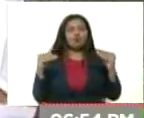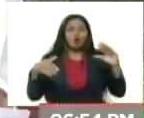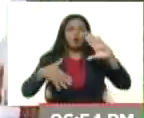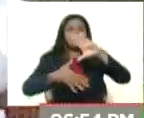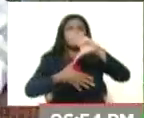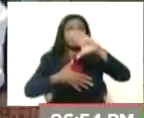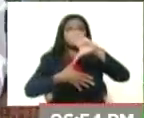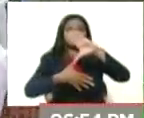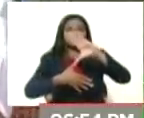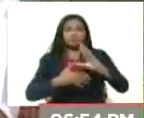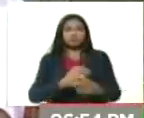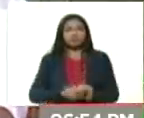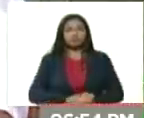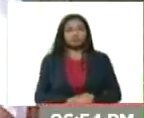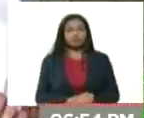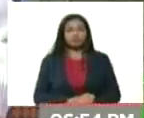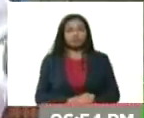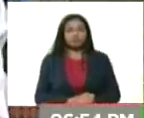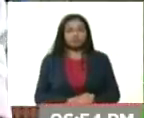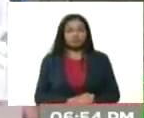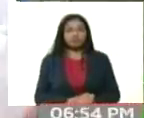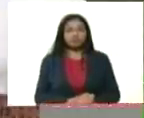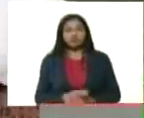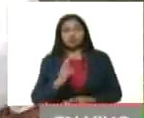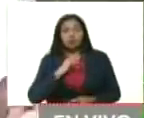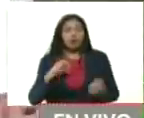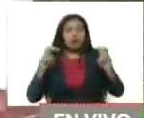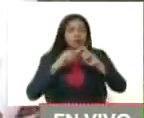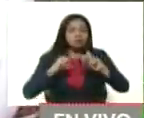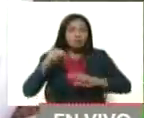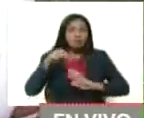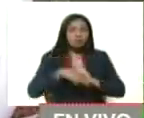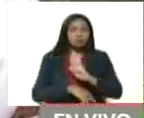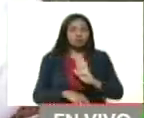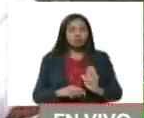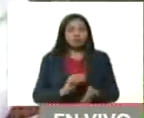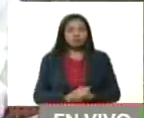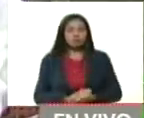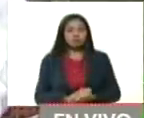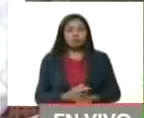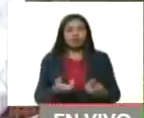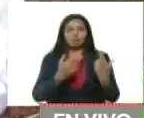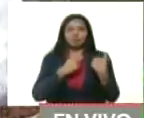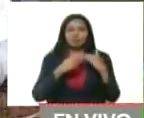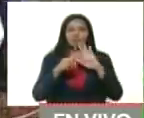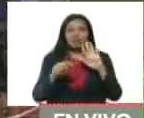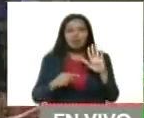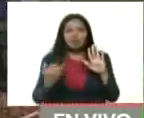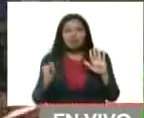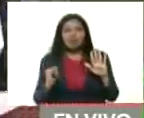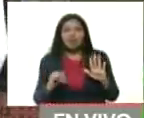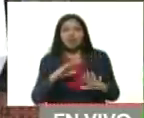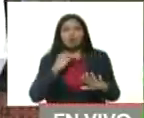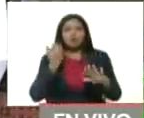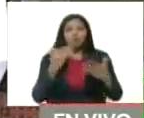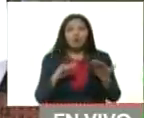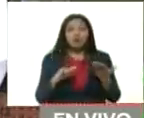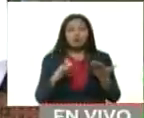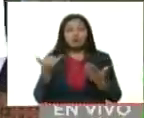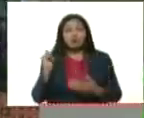continente americano. Si revisamos lo correspondiente a los